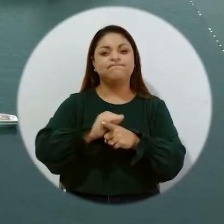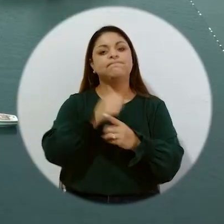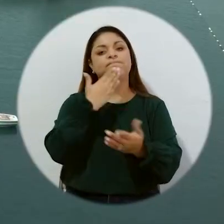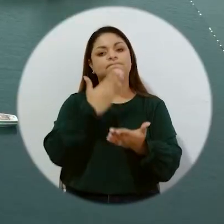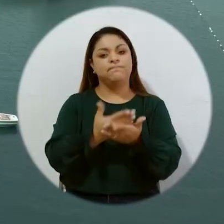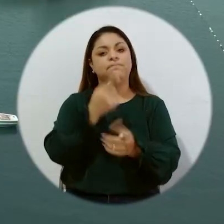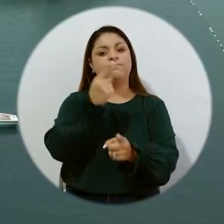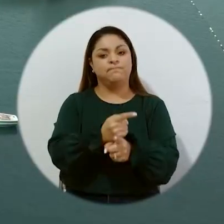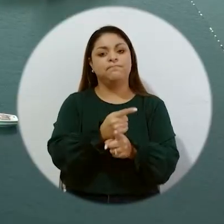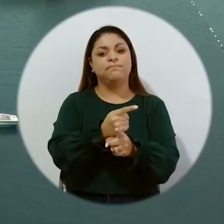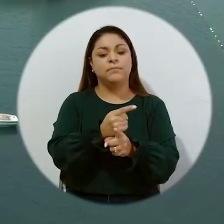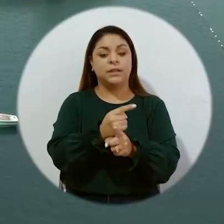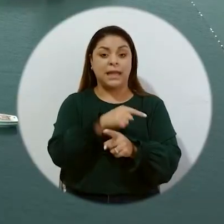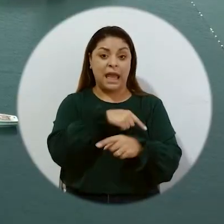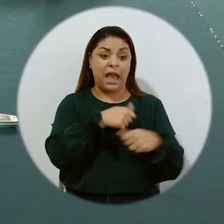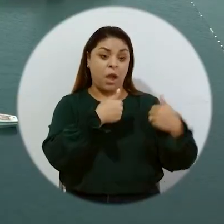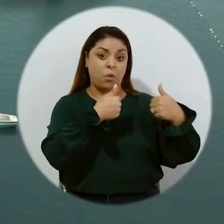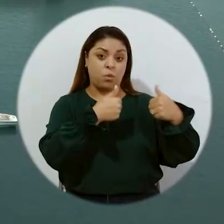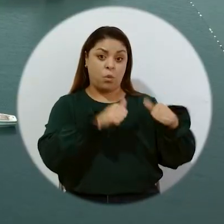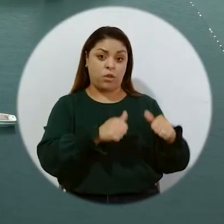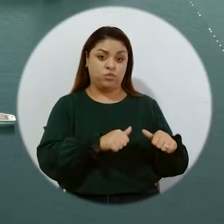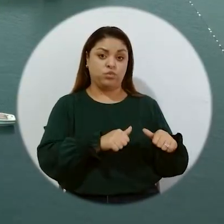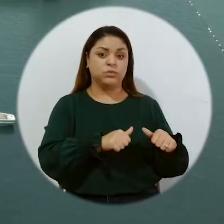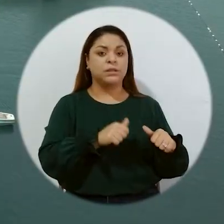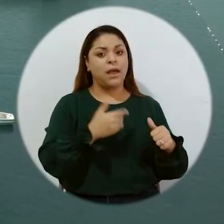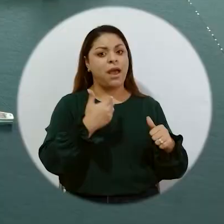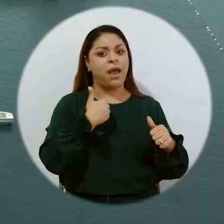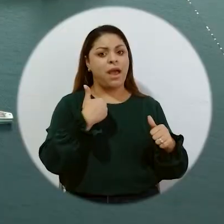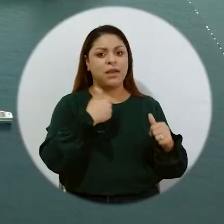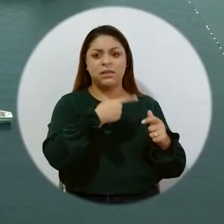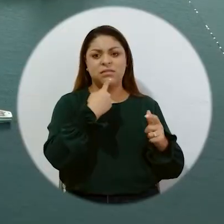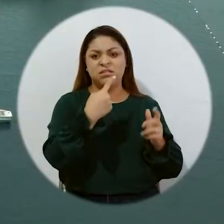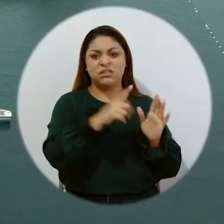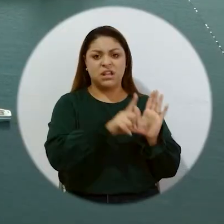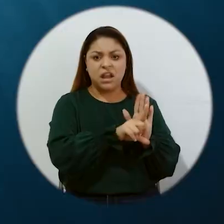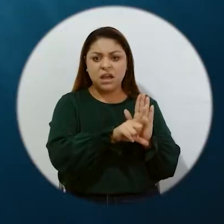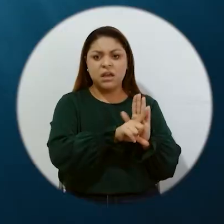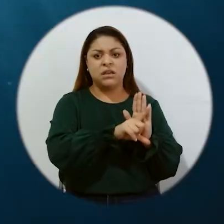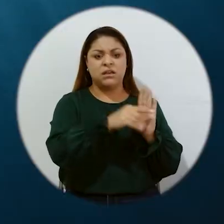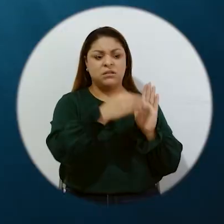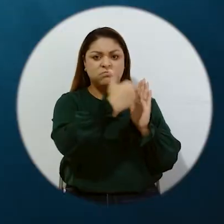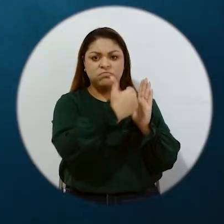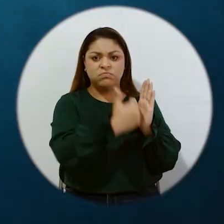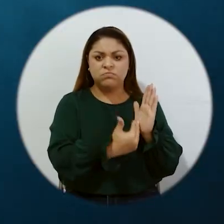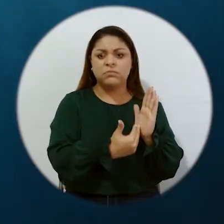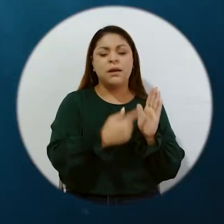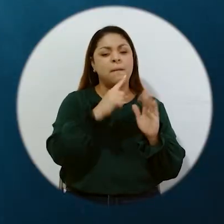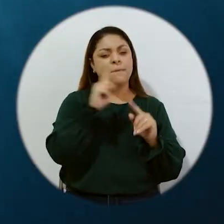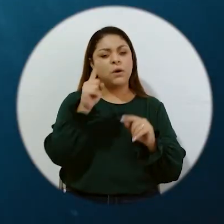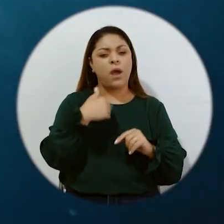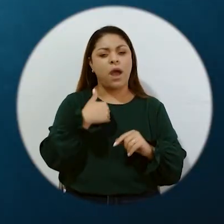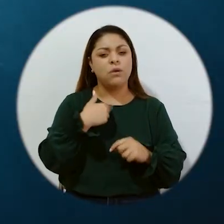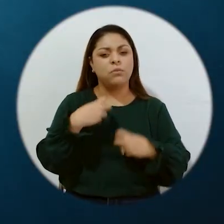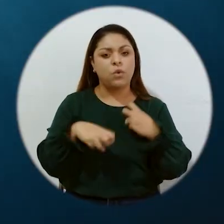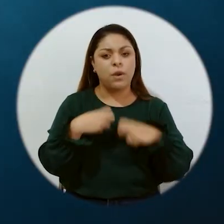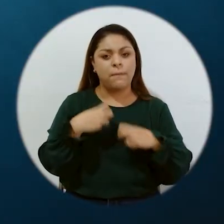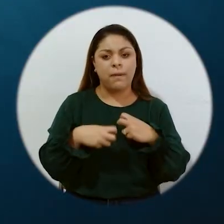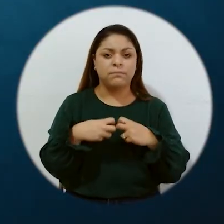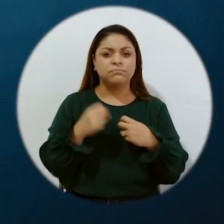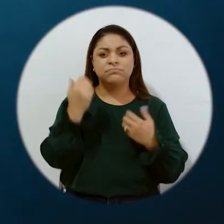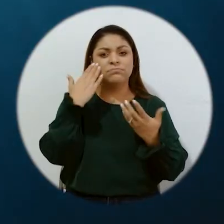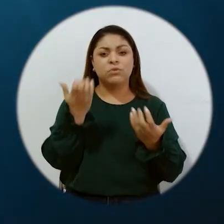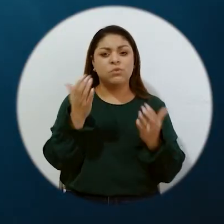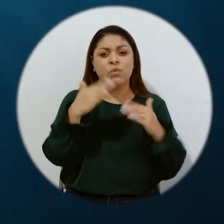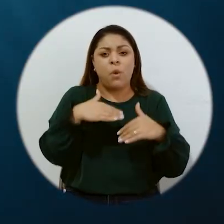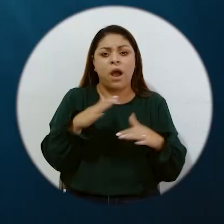efectiva. Estos acuerdos, a pesar del nombre que dice jurídicamente vinculante en algunos de ellos, tienen una problemática y